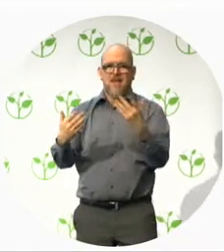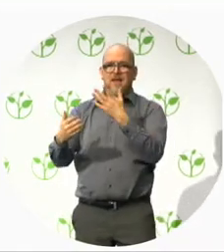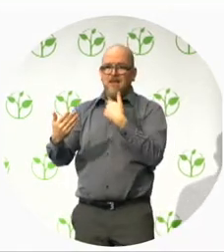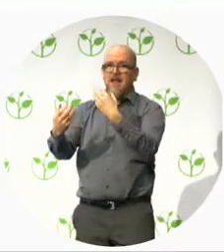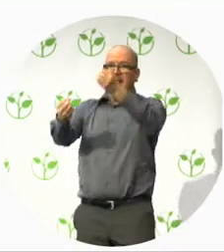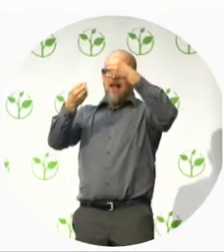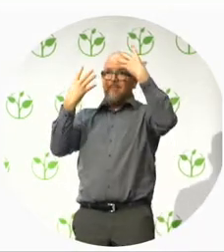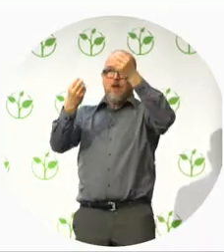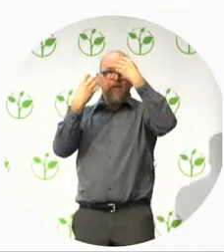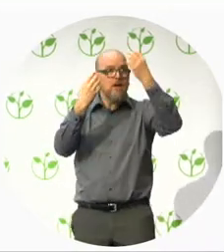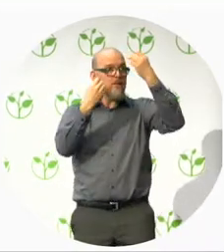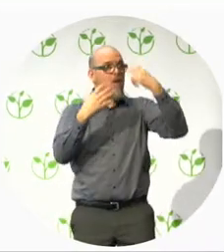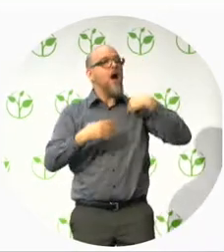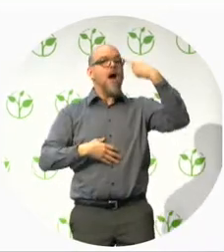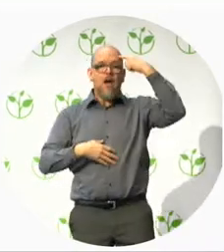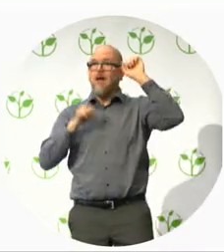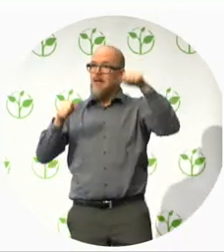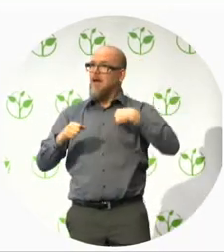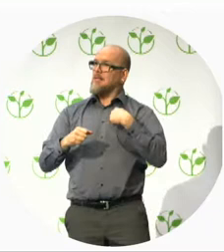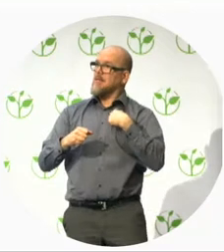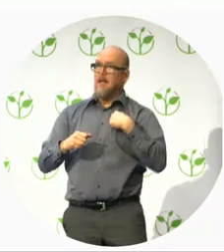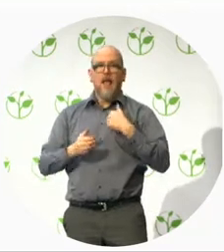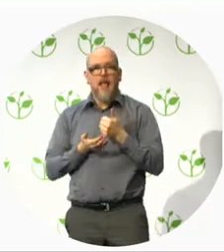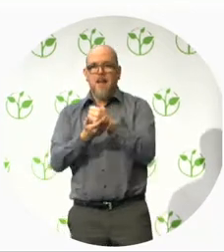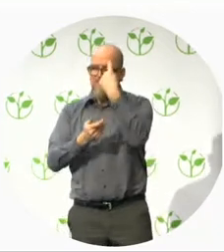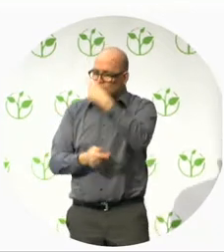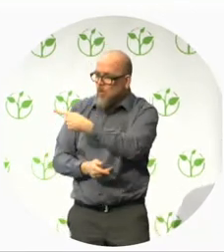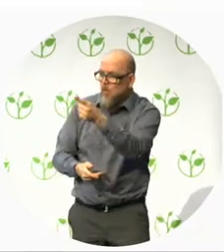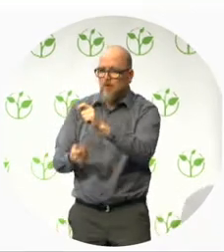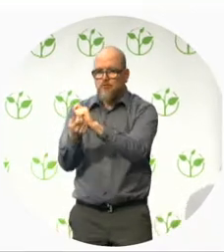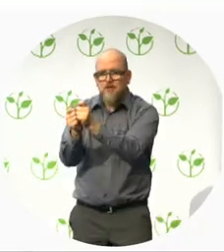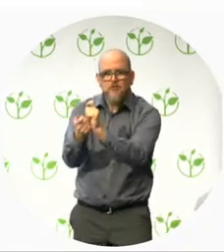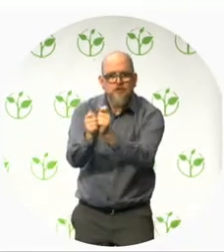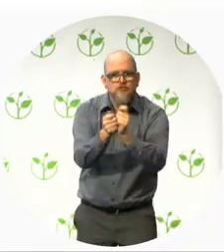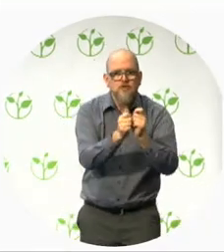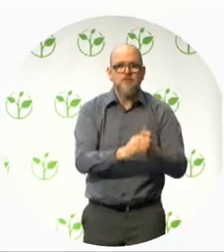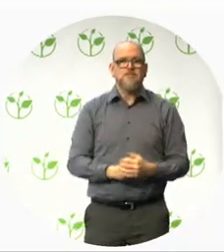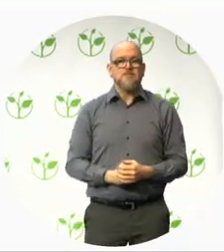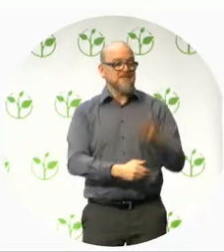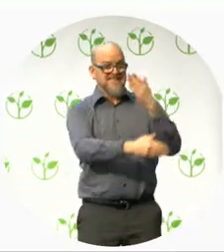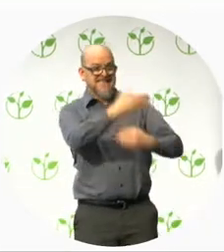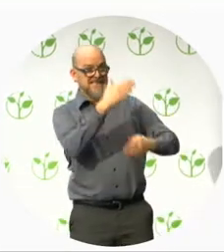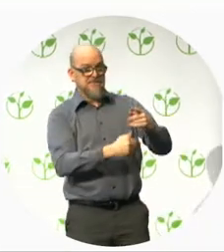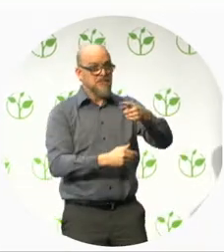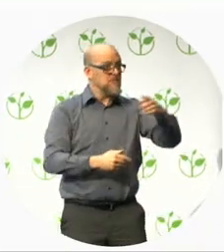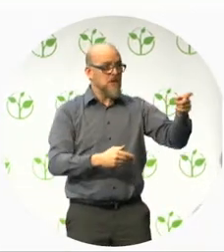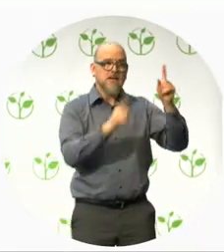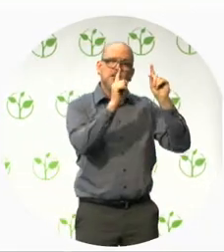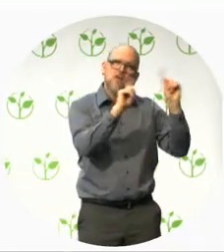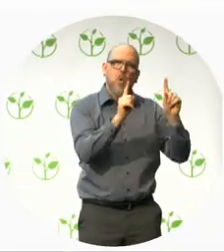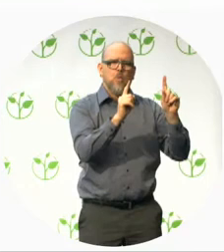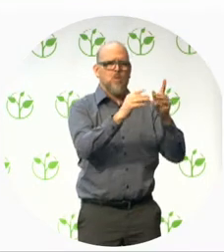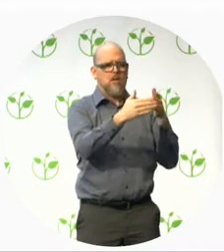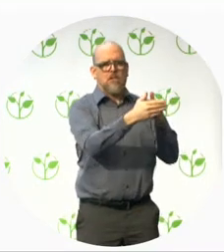Una discapacidad no te quita el derecho a votar. Sumate al voto accesible. Vota.